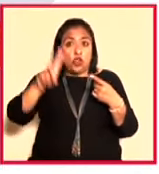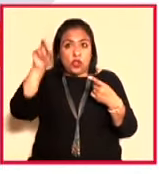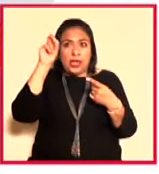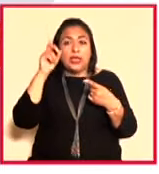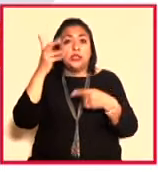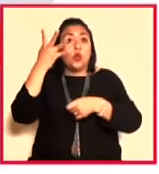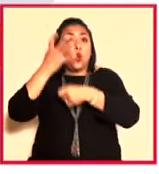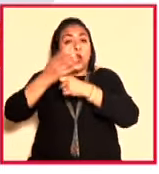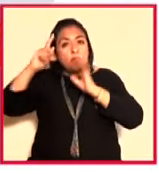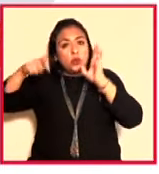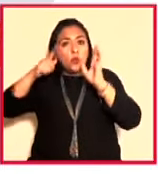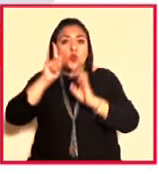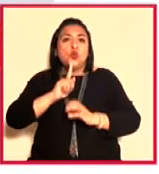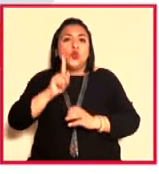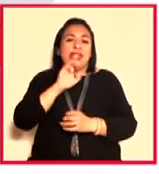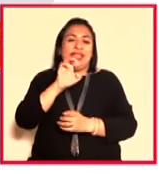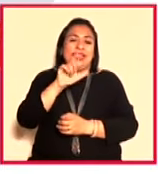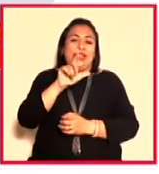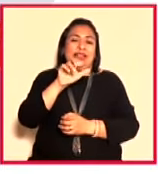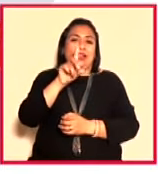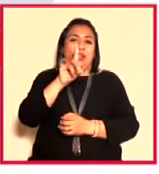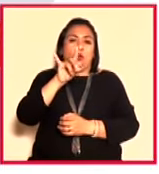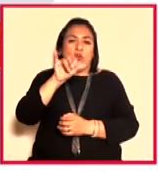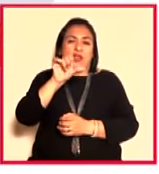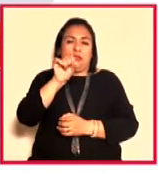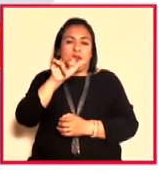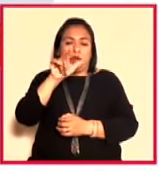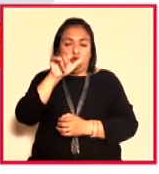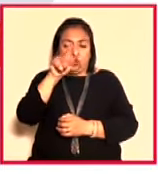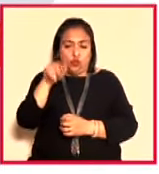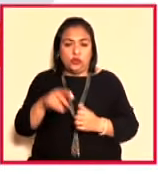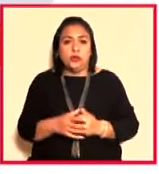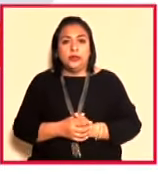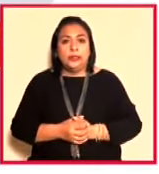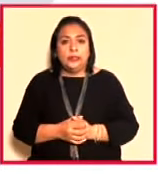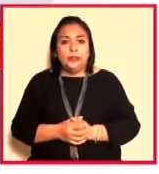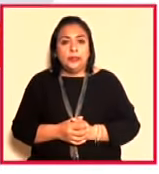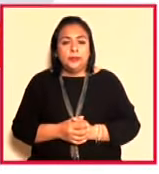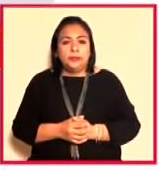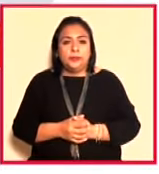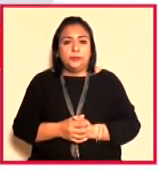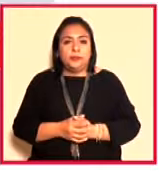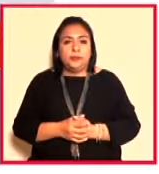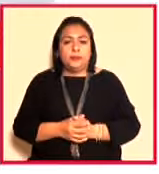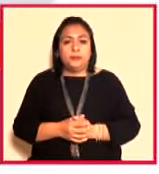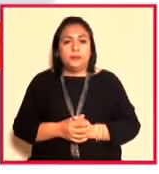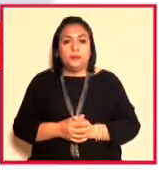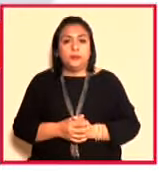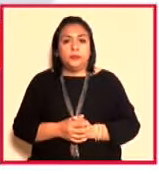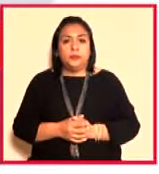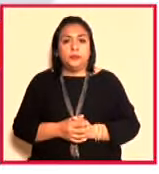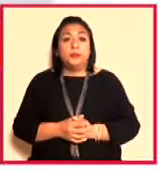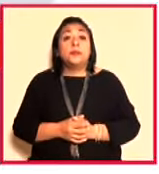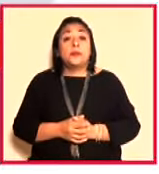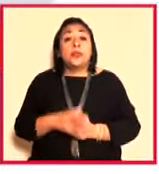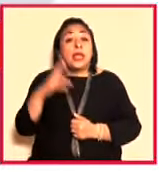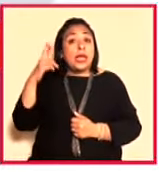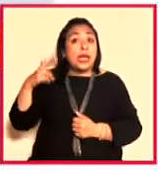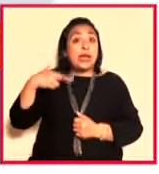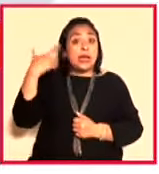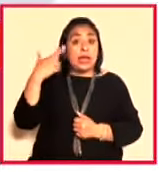de la cineasta Claudia Sanluz. El Reino de Dios,